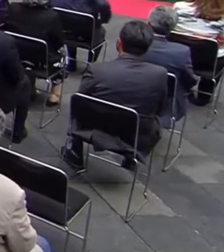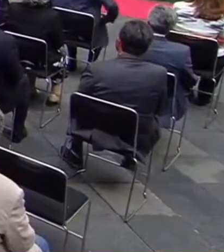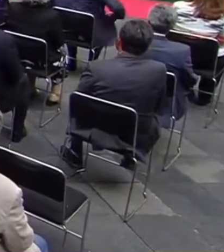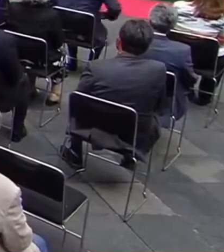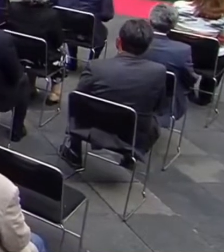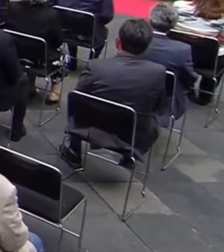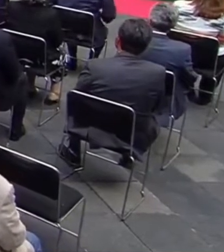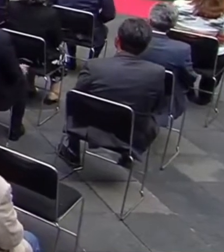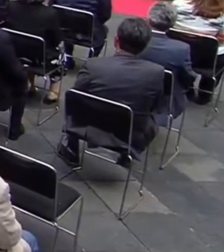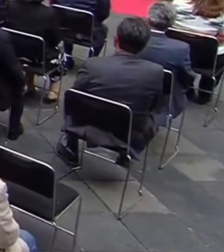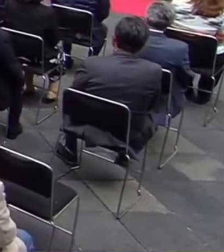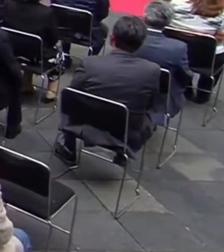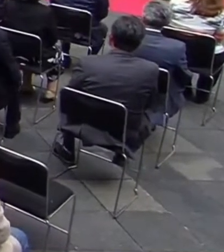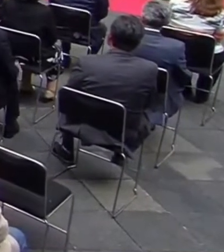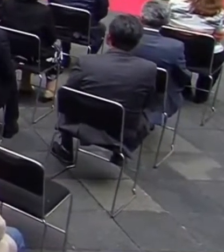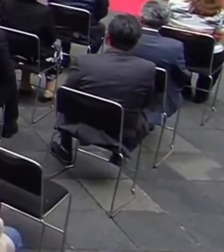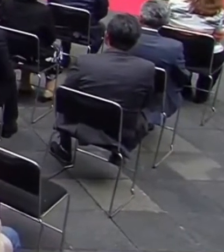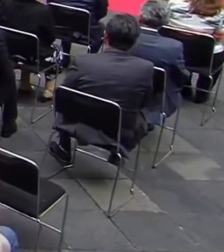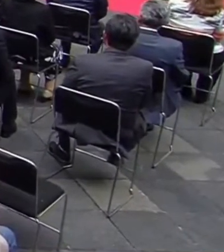Amigas, amigos,